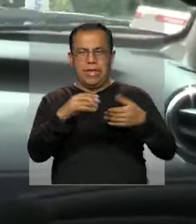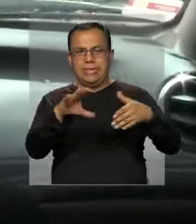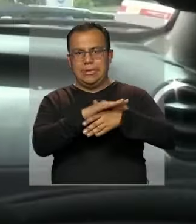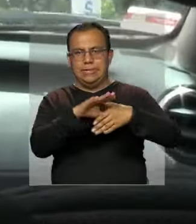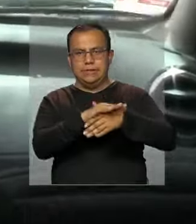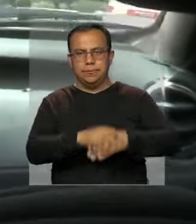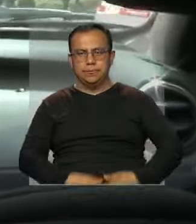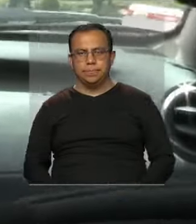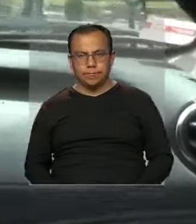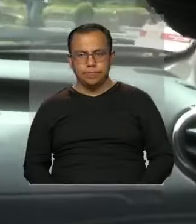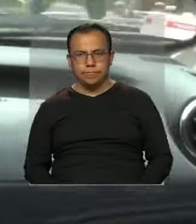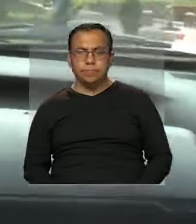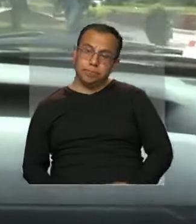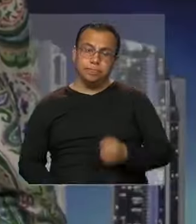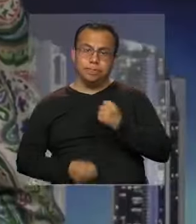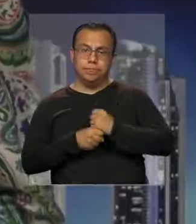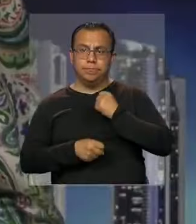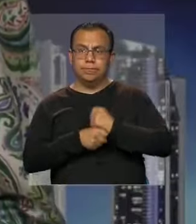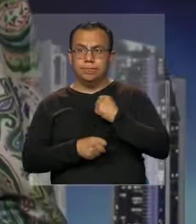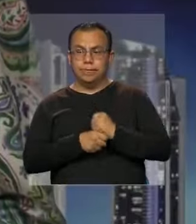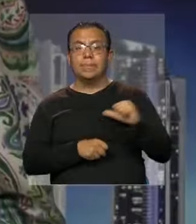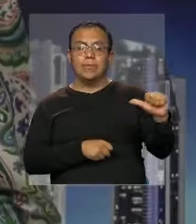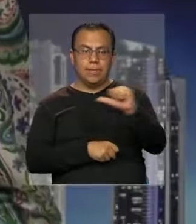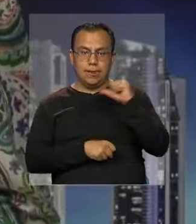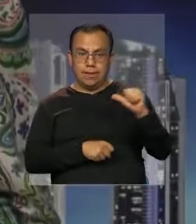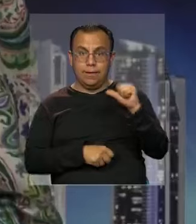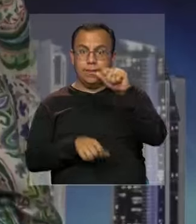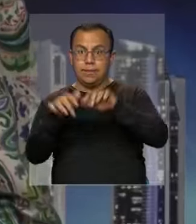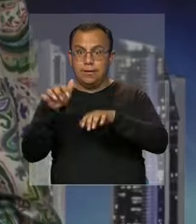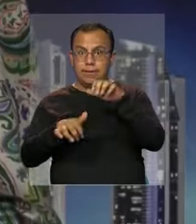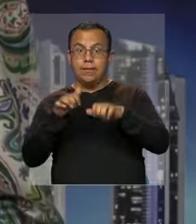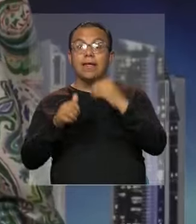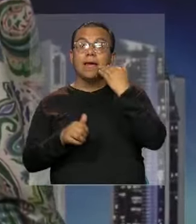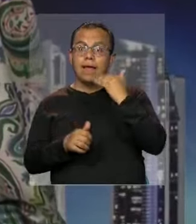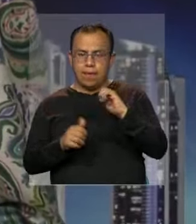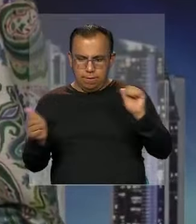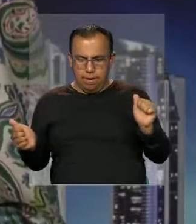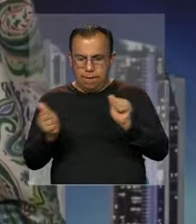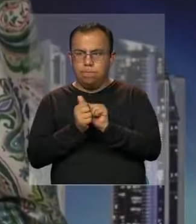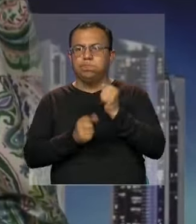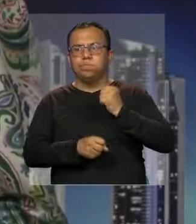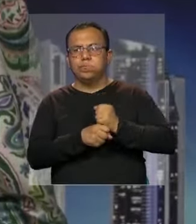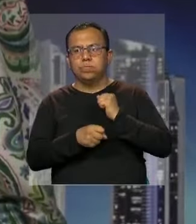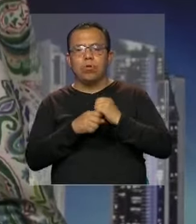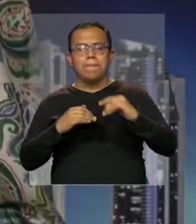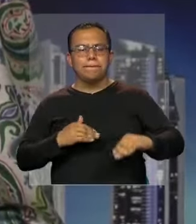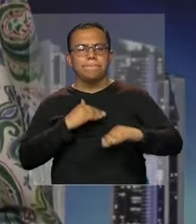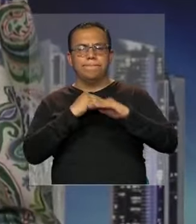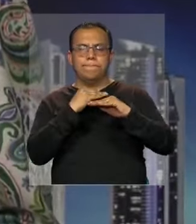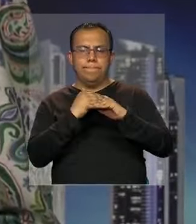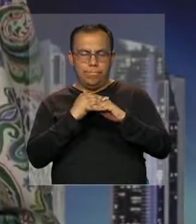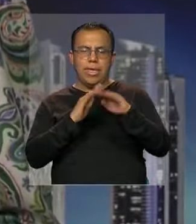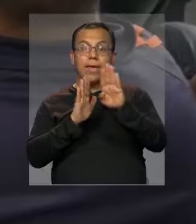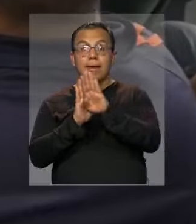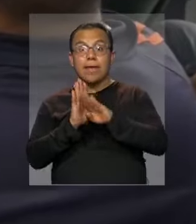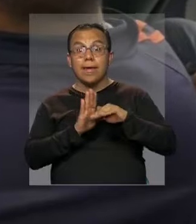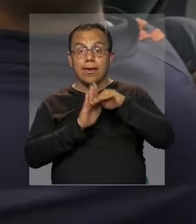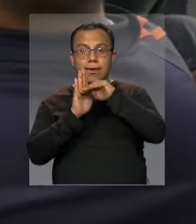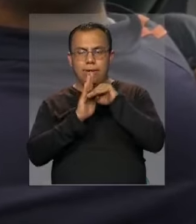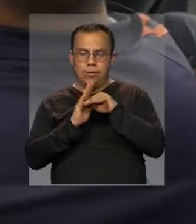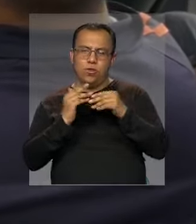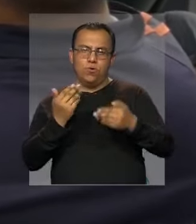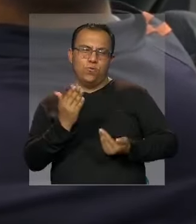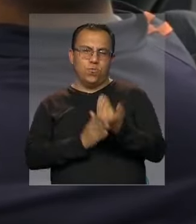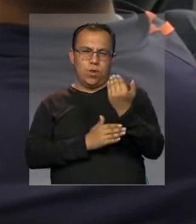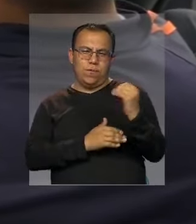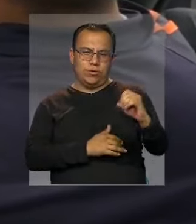vehículos. Estamos trabajando con ONU Mujeres y la Secretaría Distrital de la Mujer para trabajar en equidad de género y las nuevas masculinidades. Esto